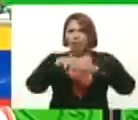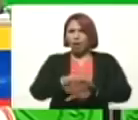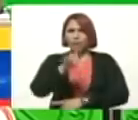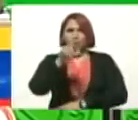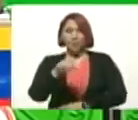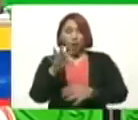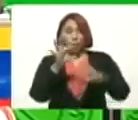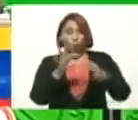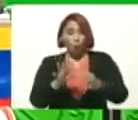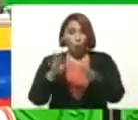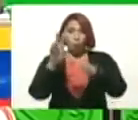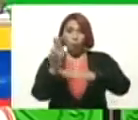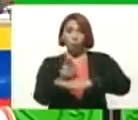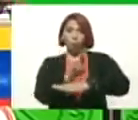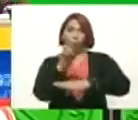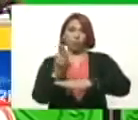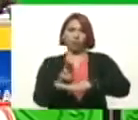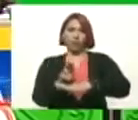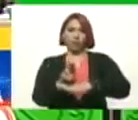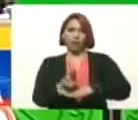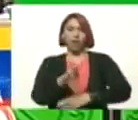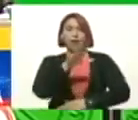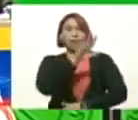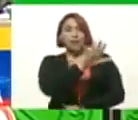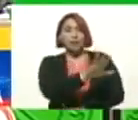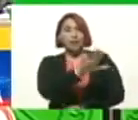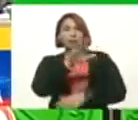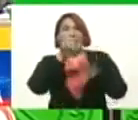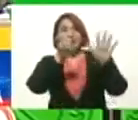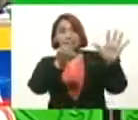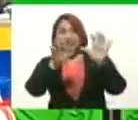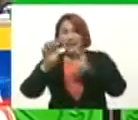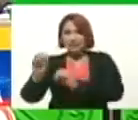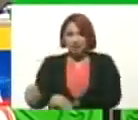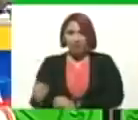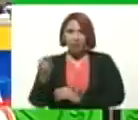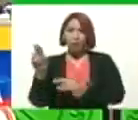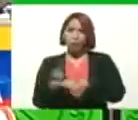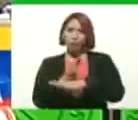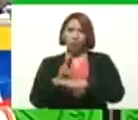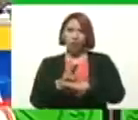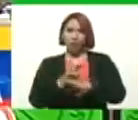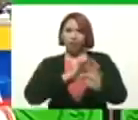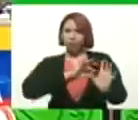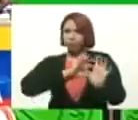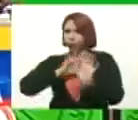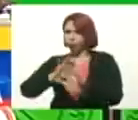las unidades, las 560 unidades presentes aquí,